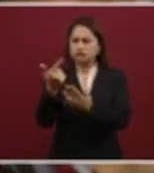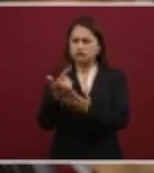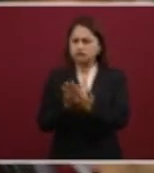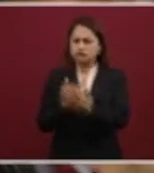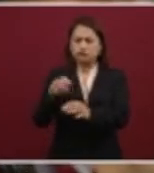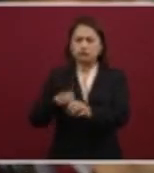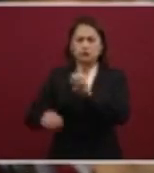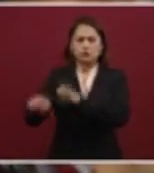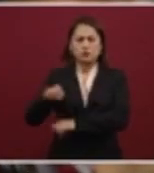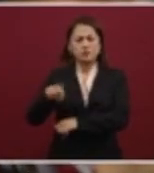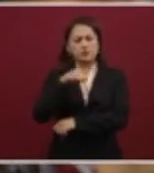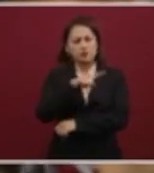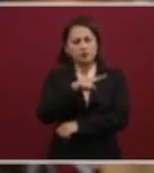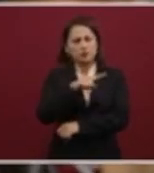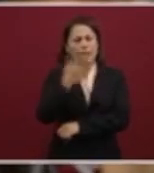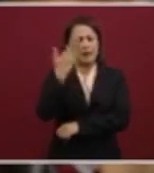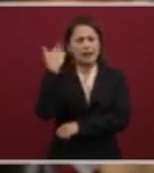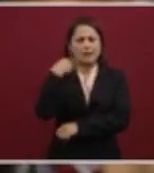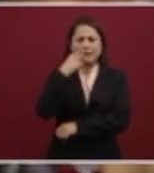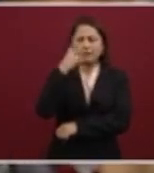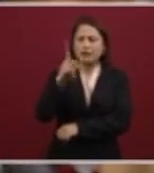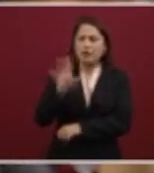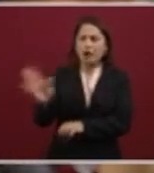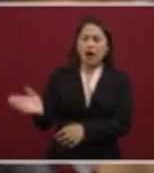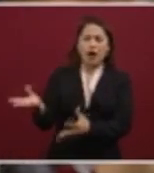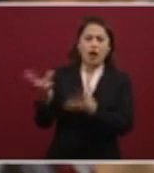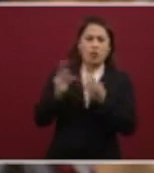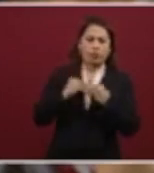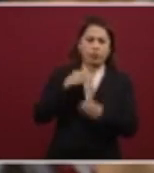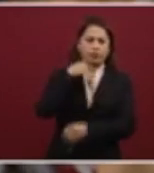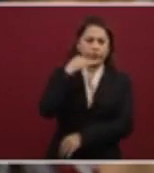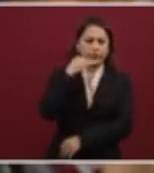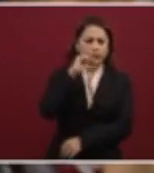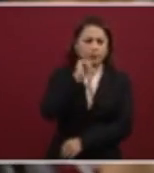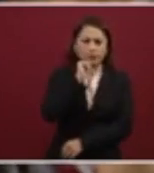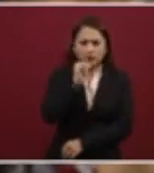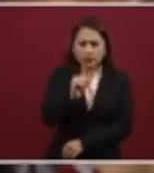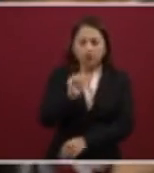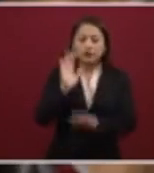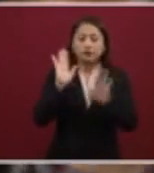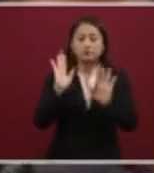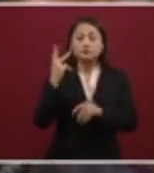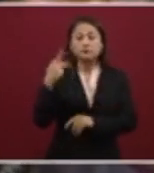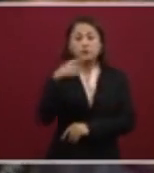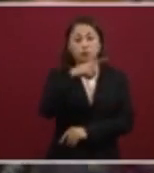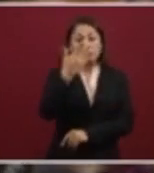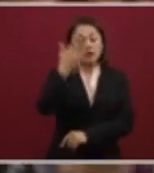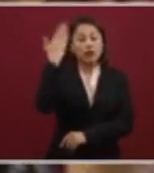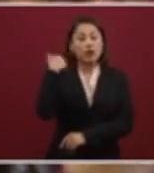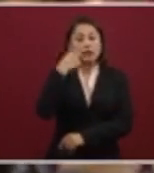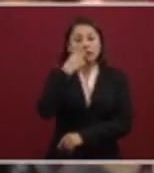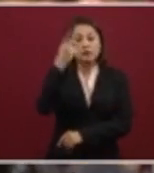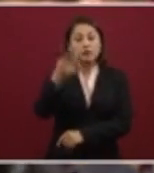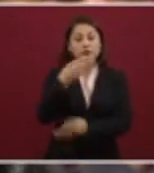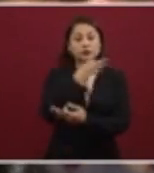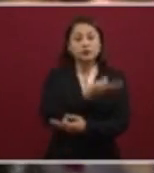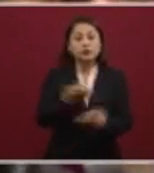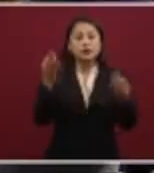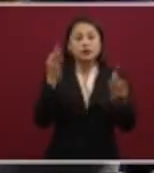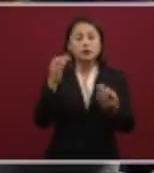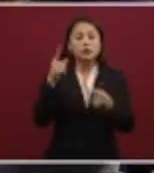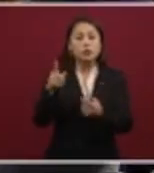de empantanarse, pero hace unos meses usted prometió que con o sin las reformas en el Congreso la consulta